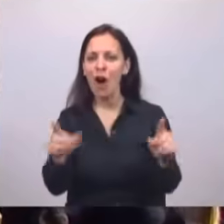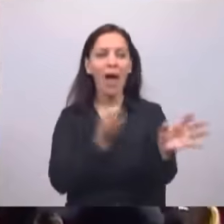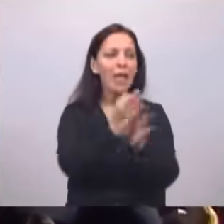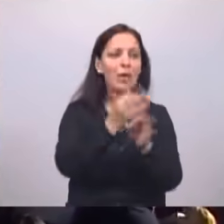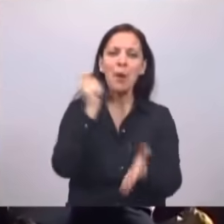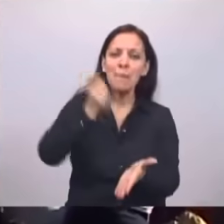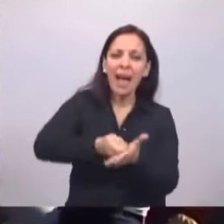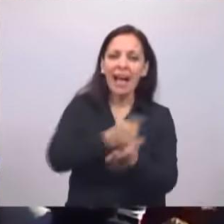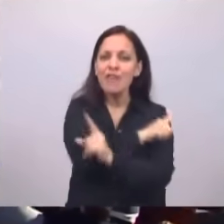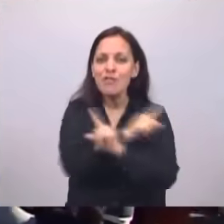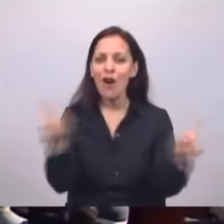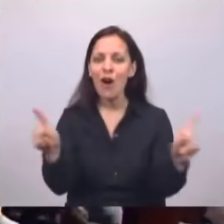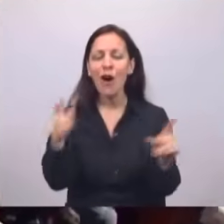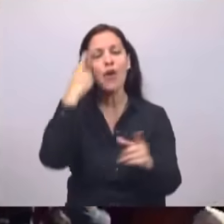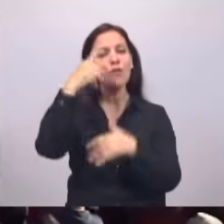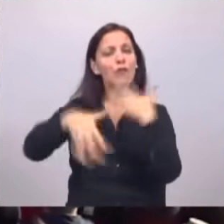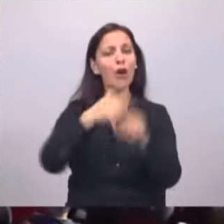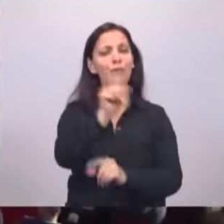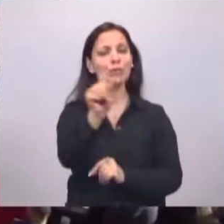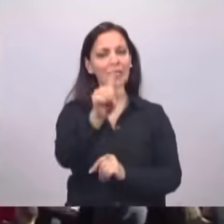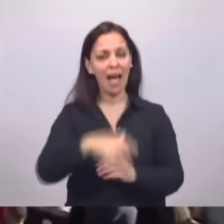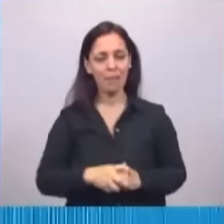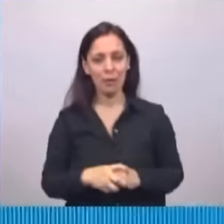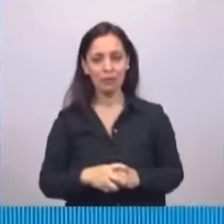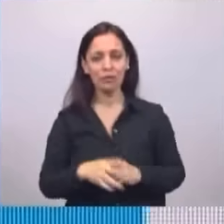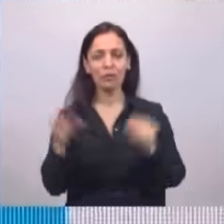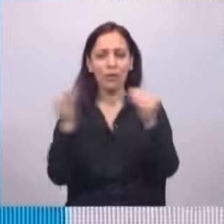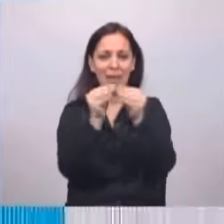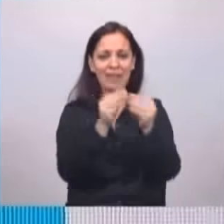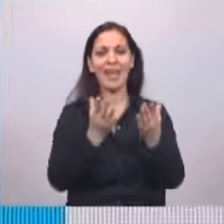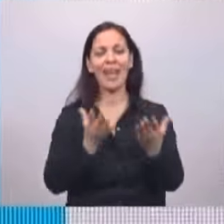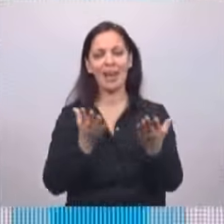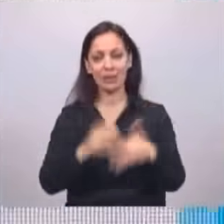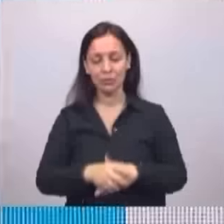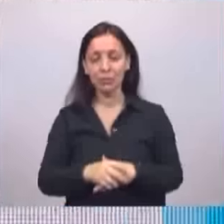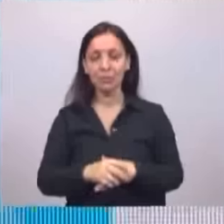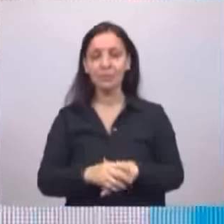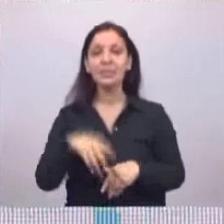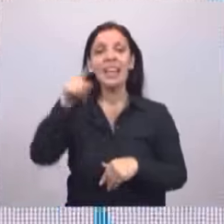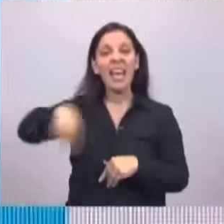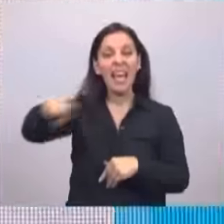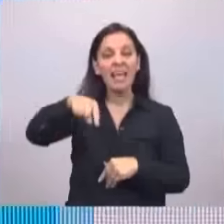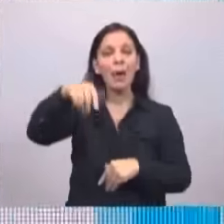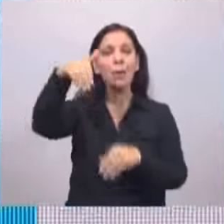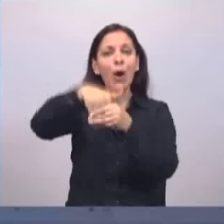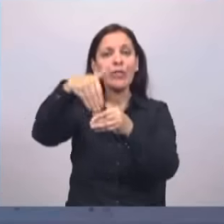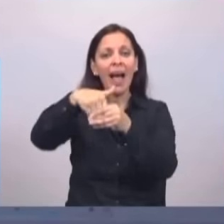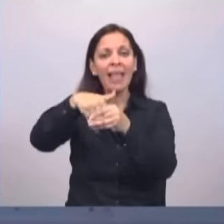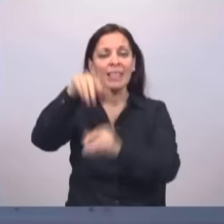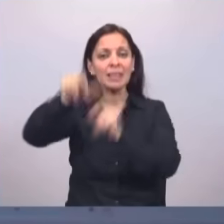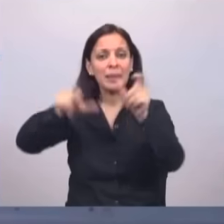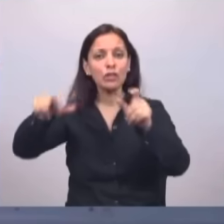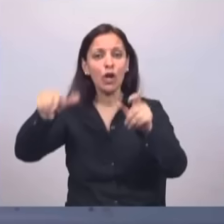educación. No nos confundamos, compañeros y compañeras. A estos votantes, a los